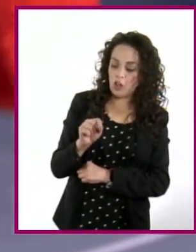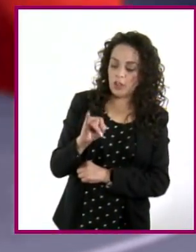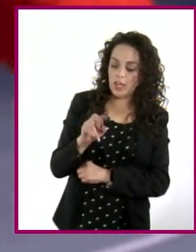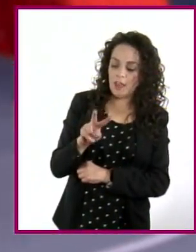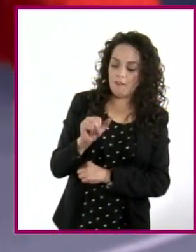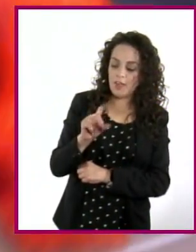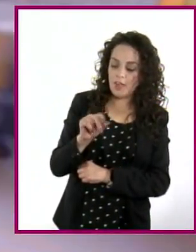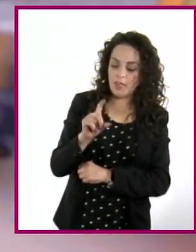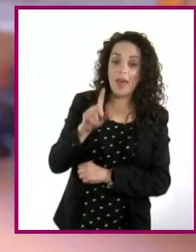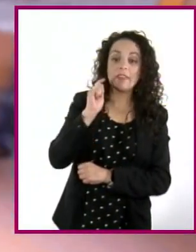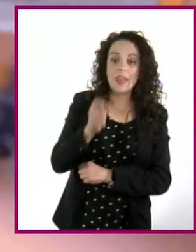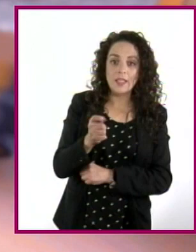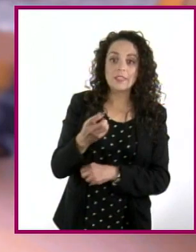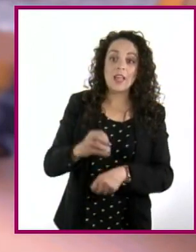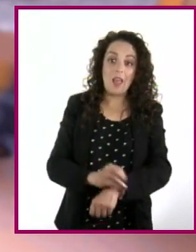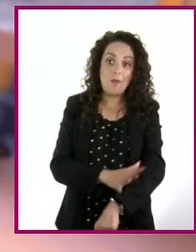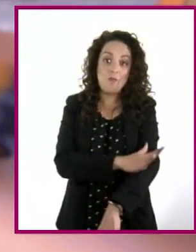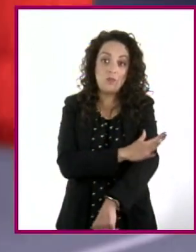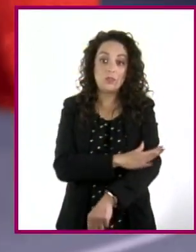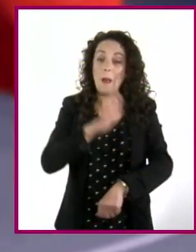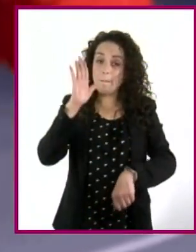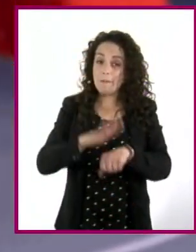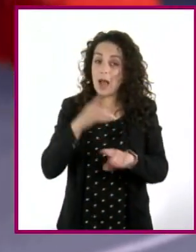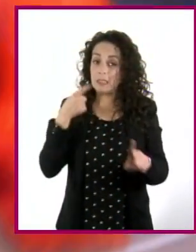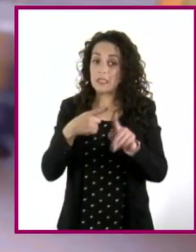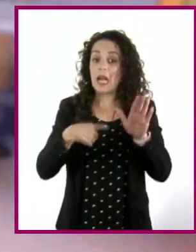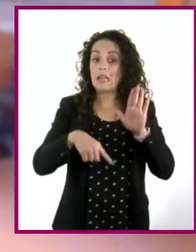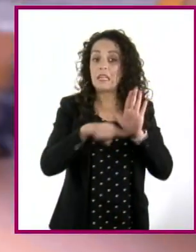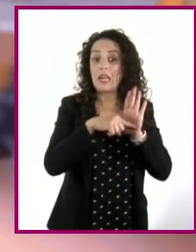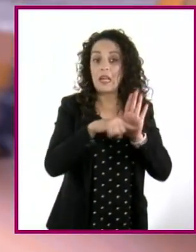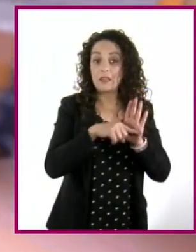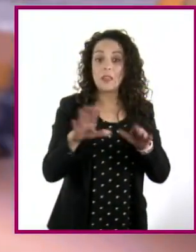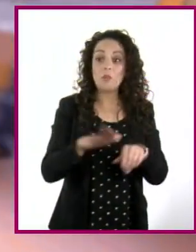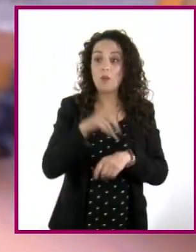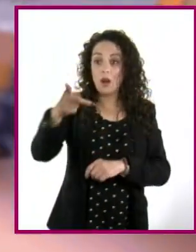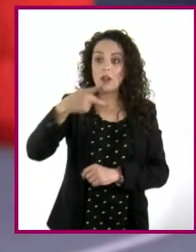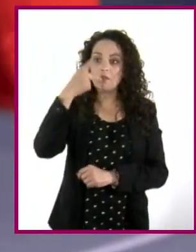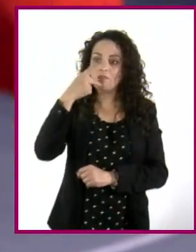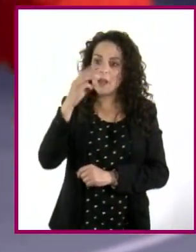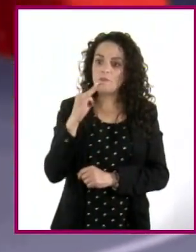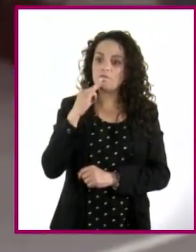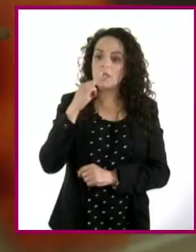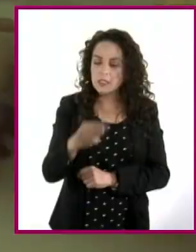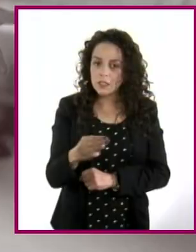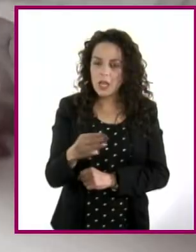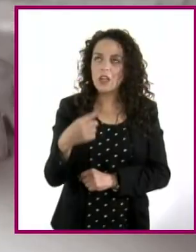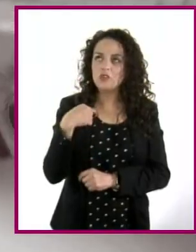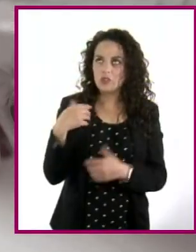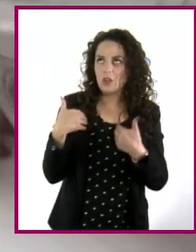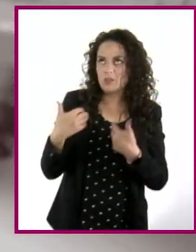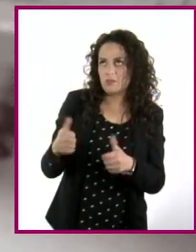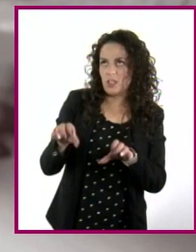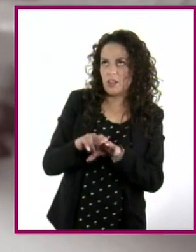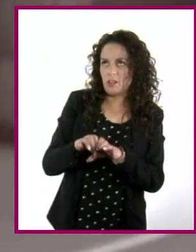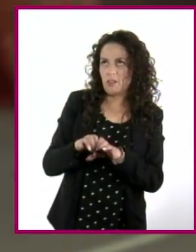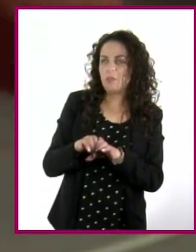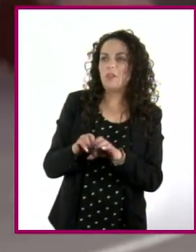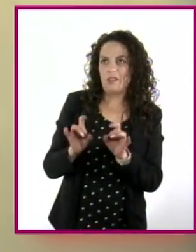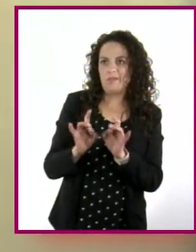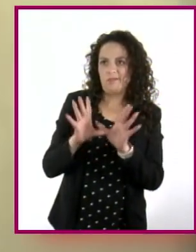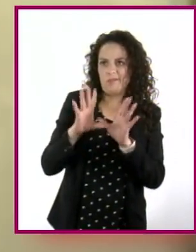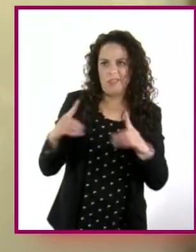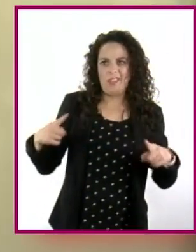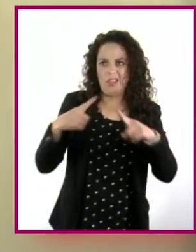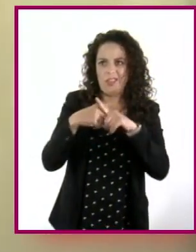emocionales, especialmente las negativas, que afectan en cómo se recibe el mensaje y repercuten en distorsionadores de la comunicación, como los